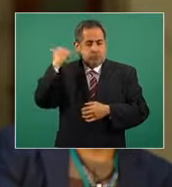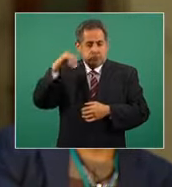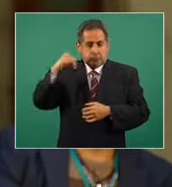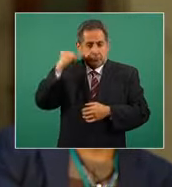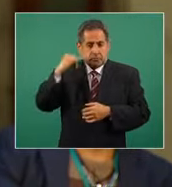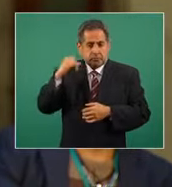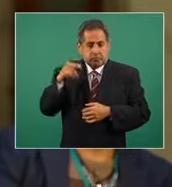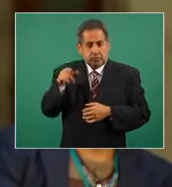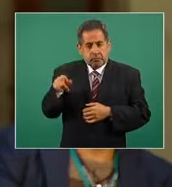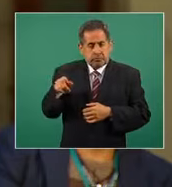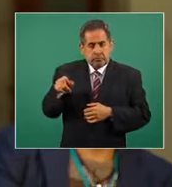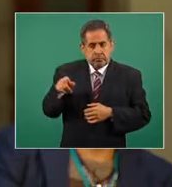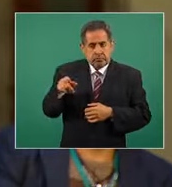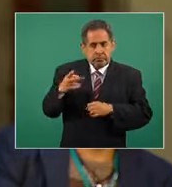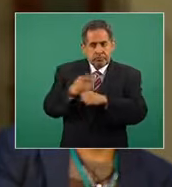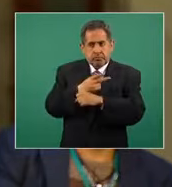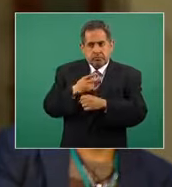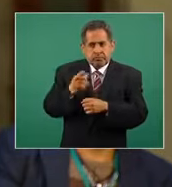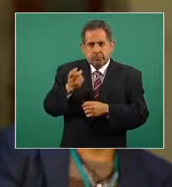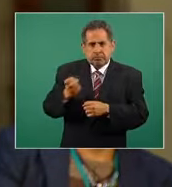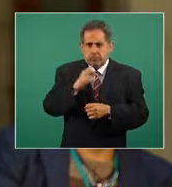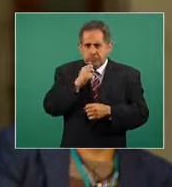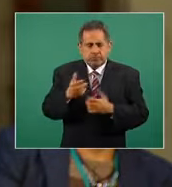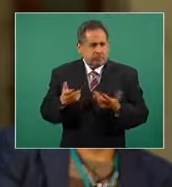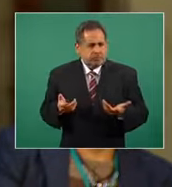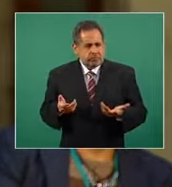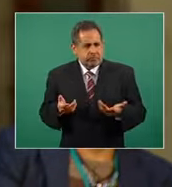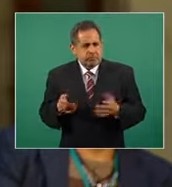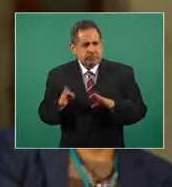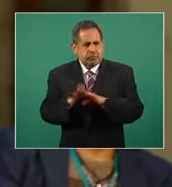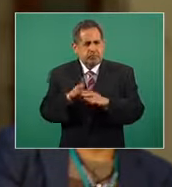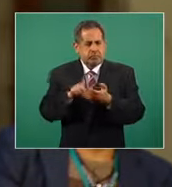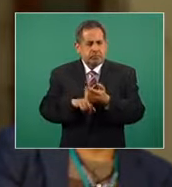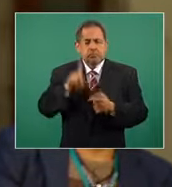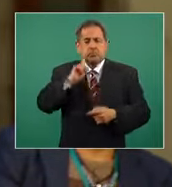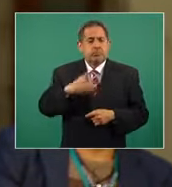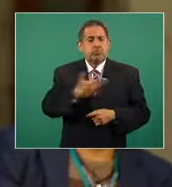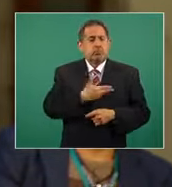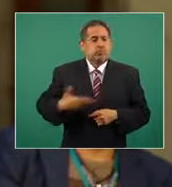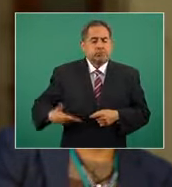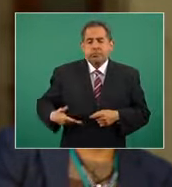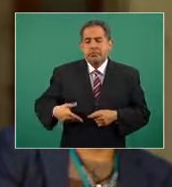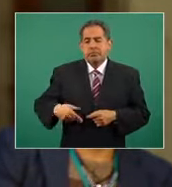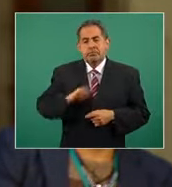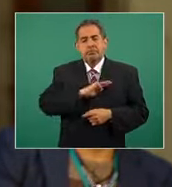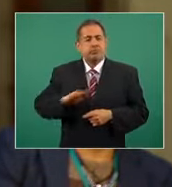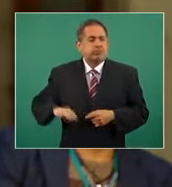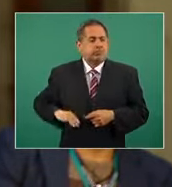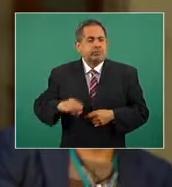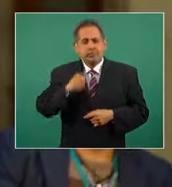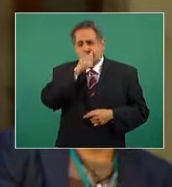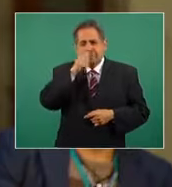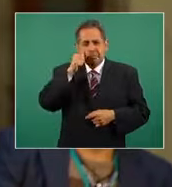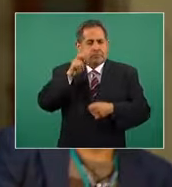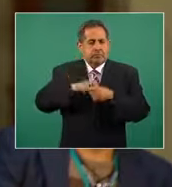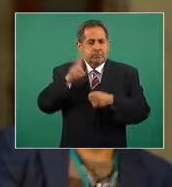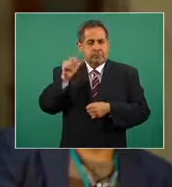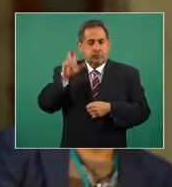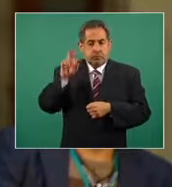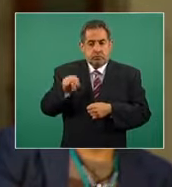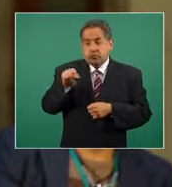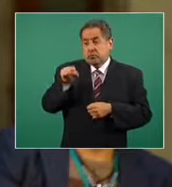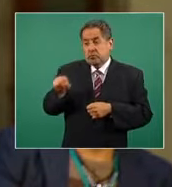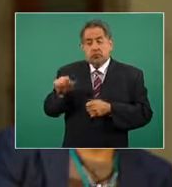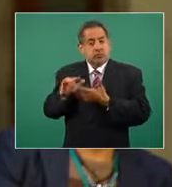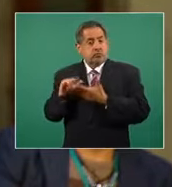no sucedió así, presidente. Hubo la presidenta municipal de Benito Juárez, Cancún, cuando ella viajó en